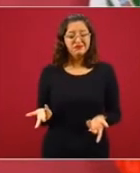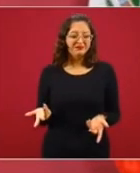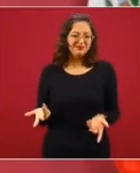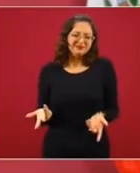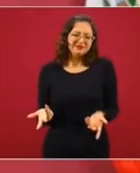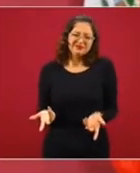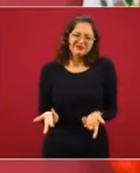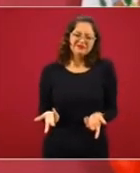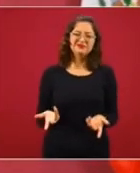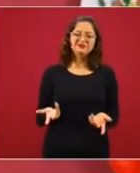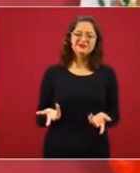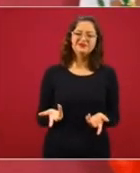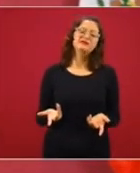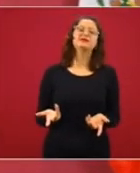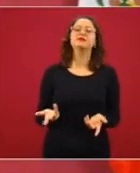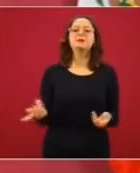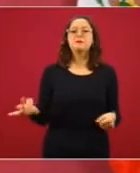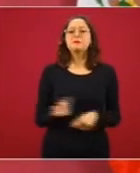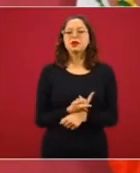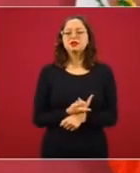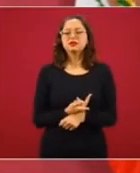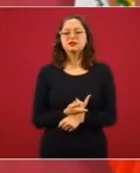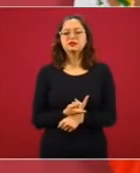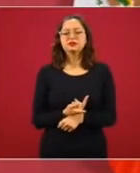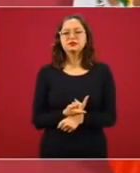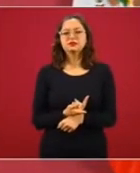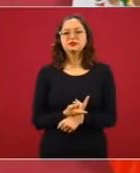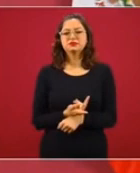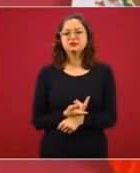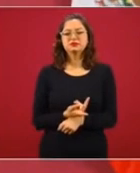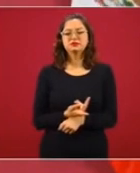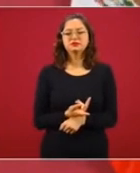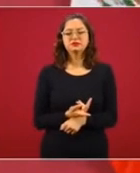entonces cuando les dicen